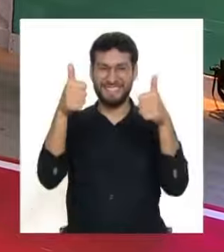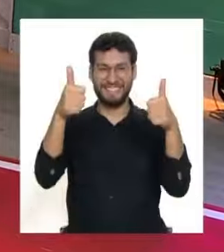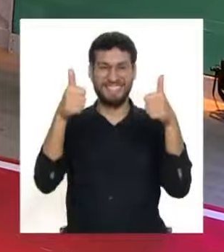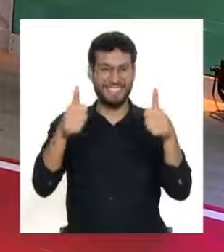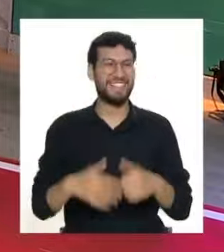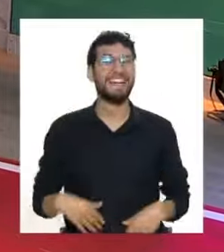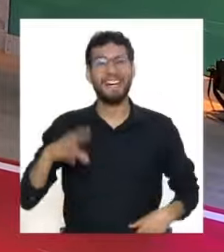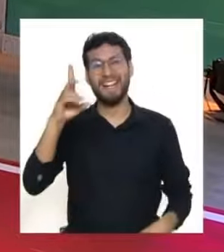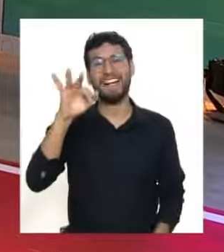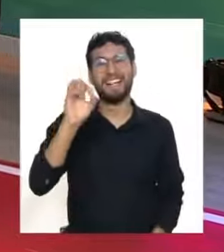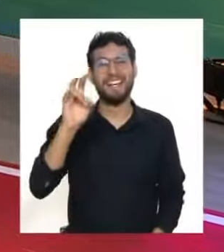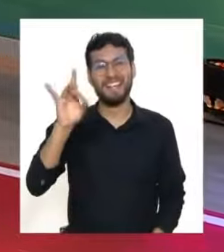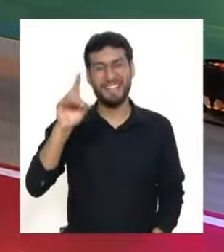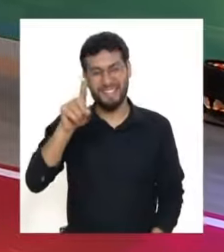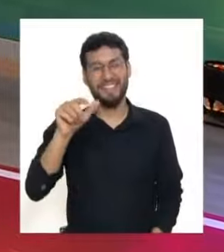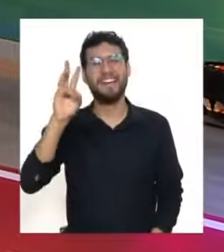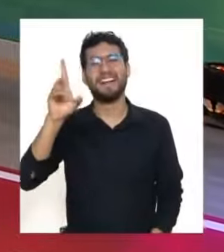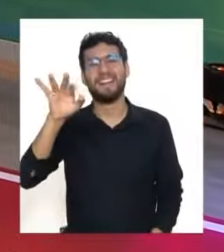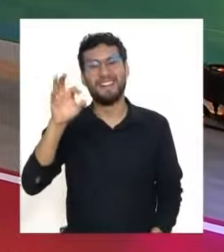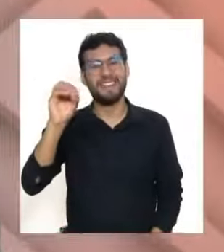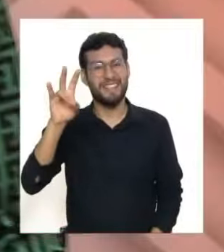gracias. 619-0781,